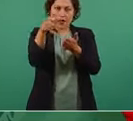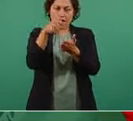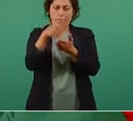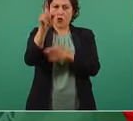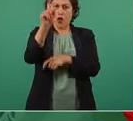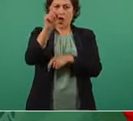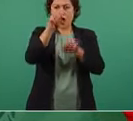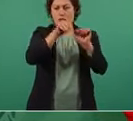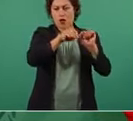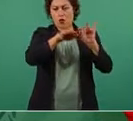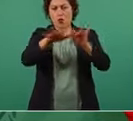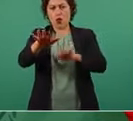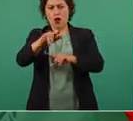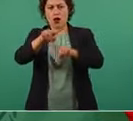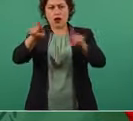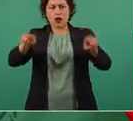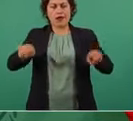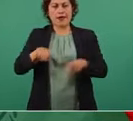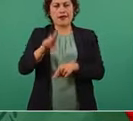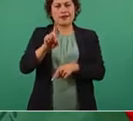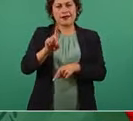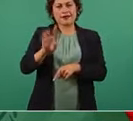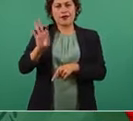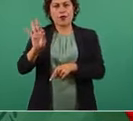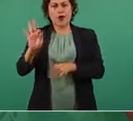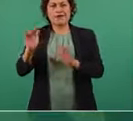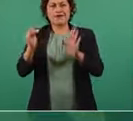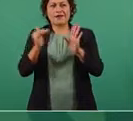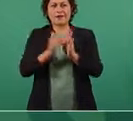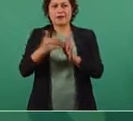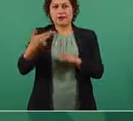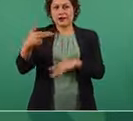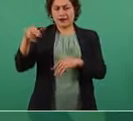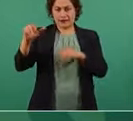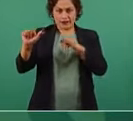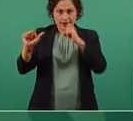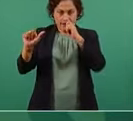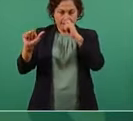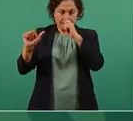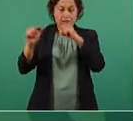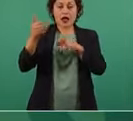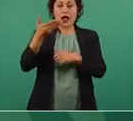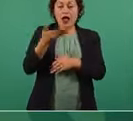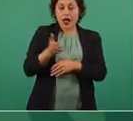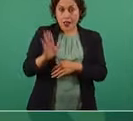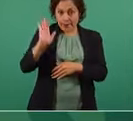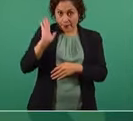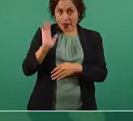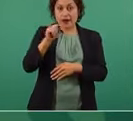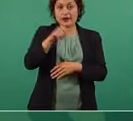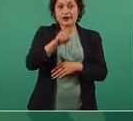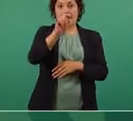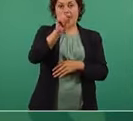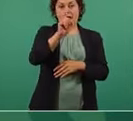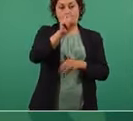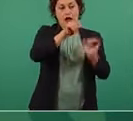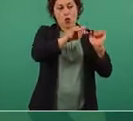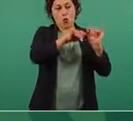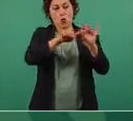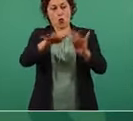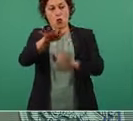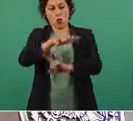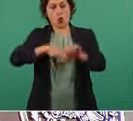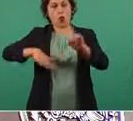30, 40 mil hectáreas y además va a abastecer de agua a